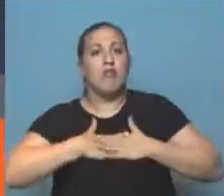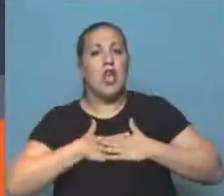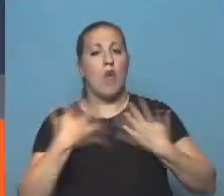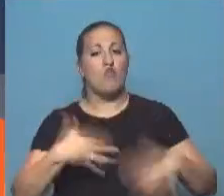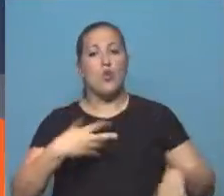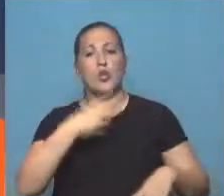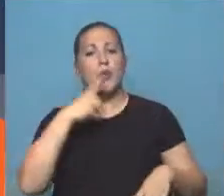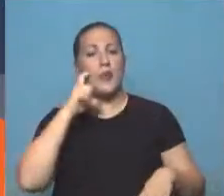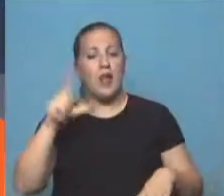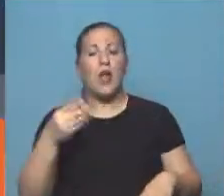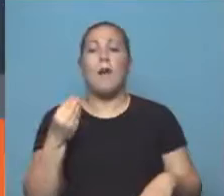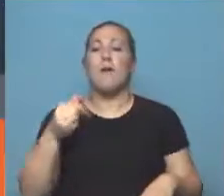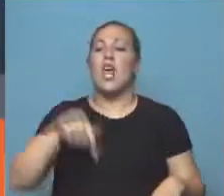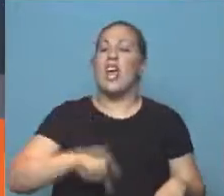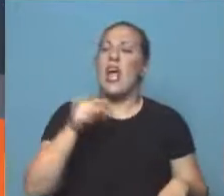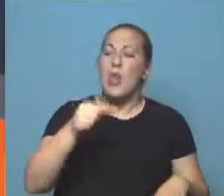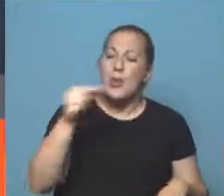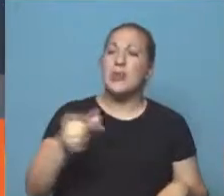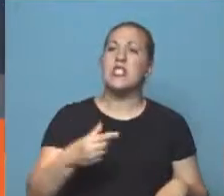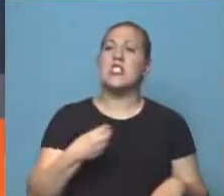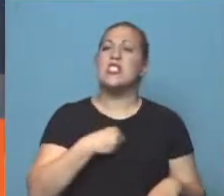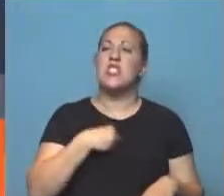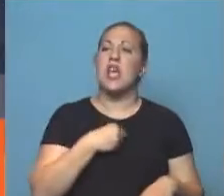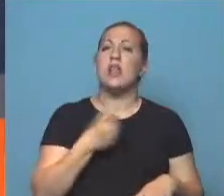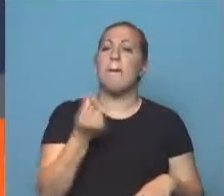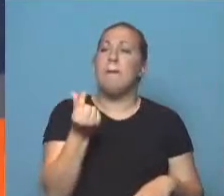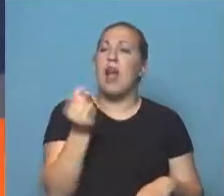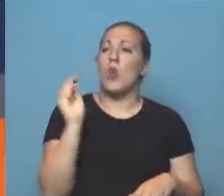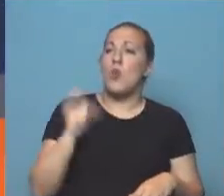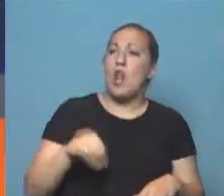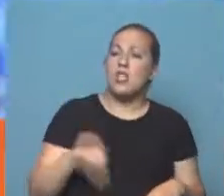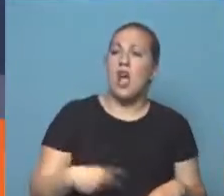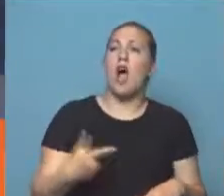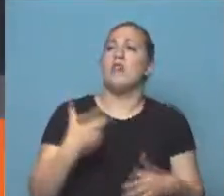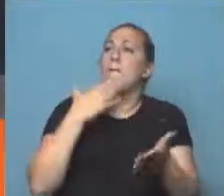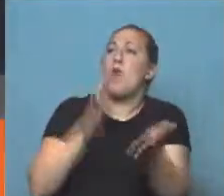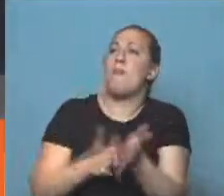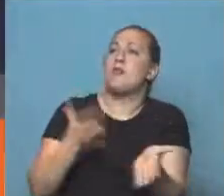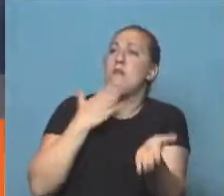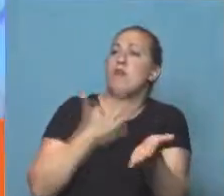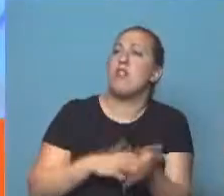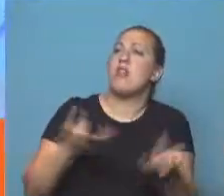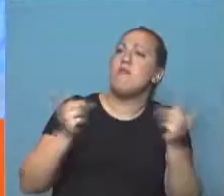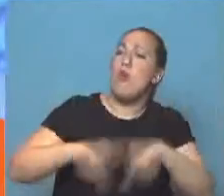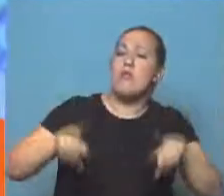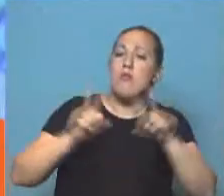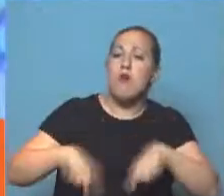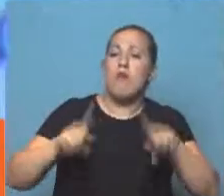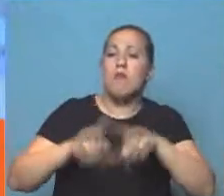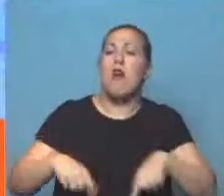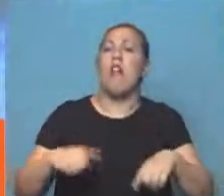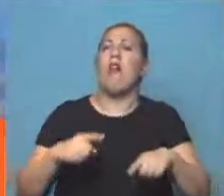Buenos Aires. Porque cada vez la sensación de que no alcanza el dinero y nos prometen y nos siguen prometiendo. Desde hecho, hablamos